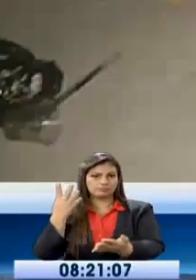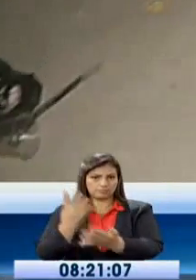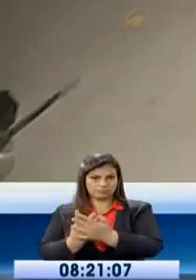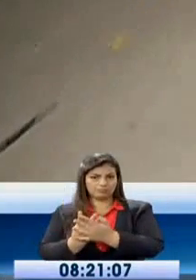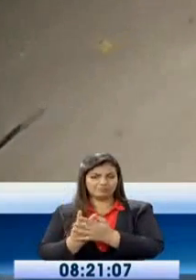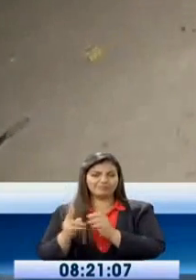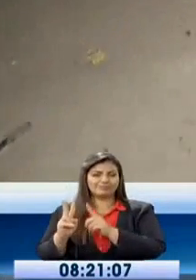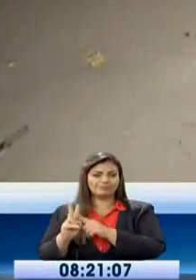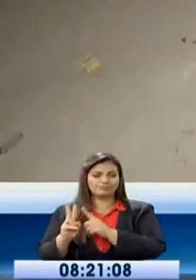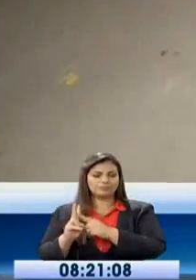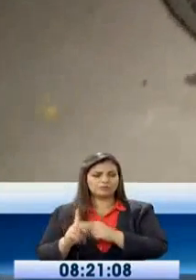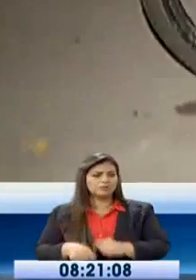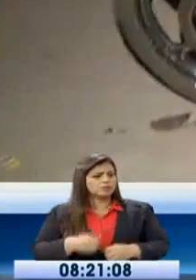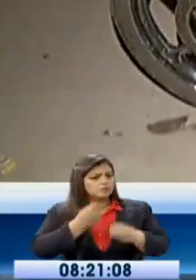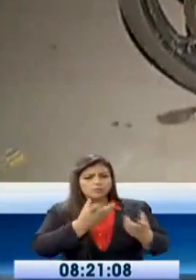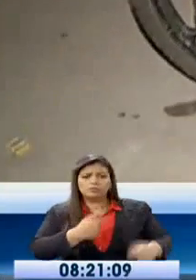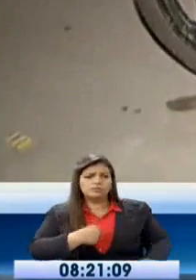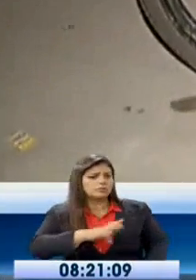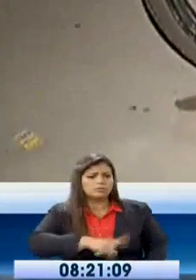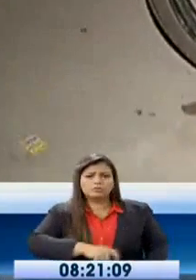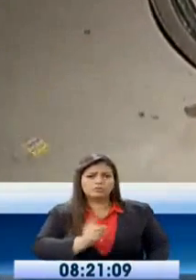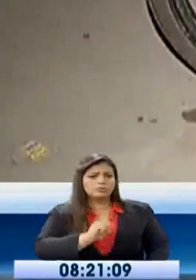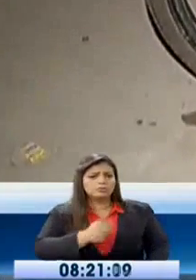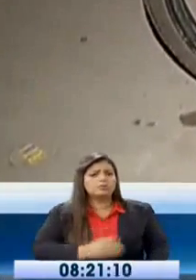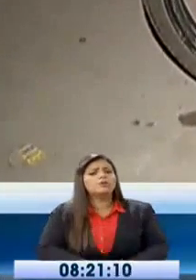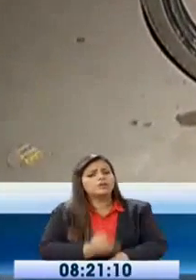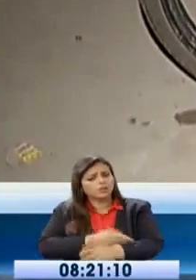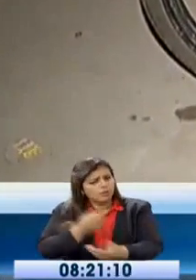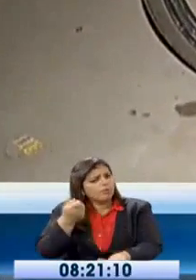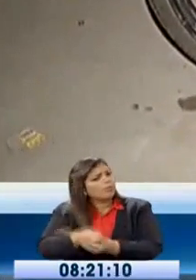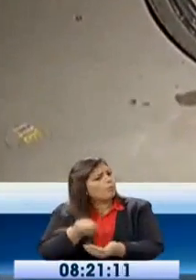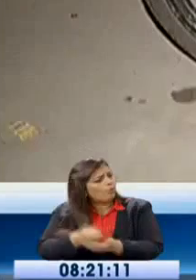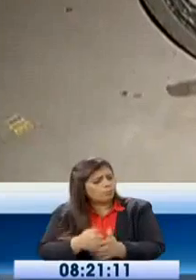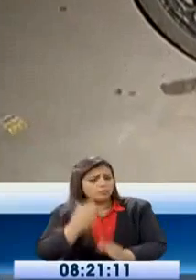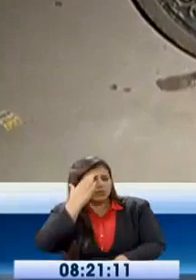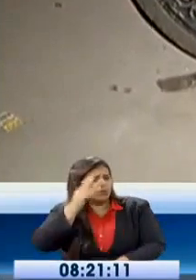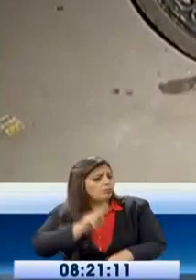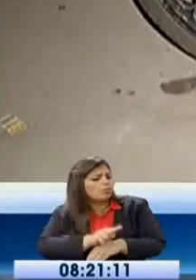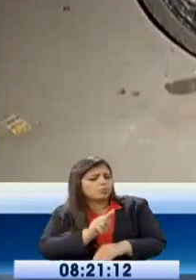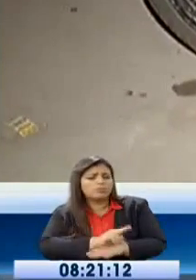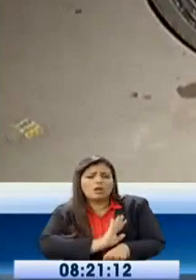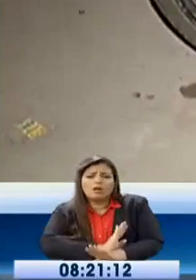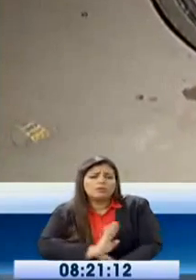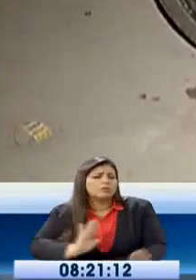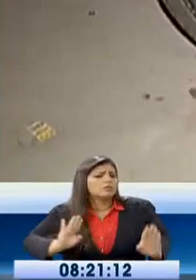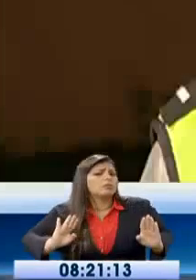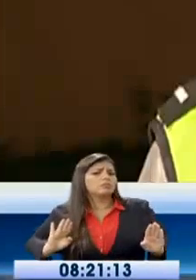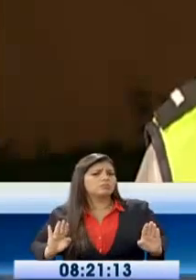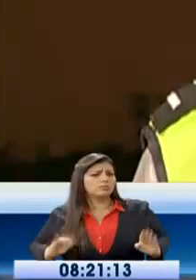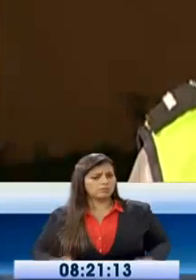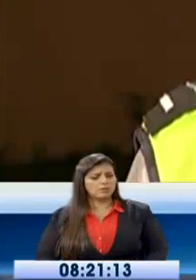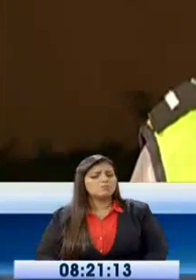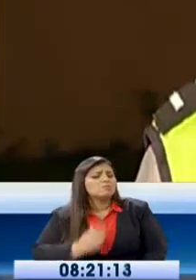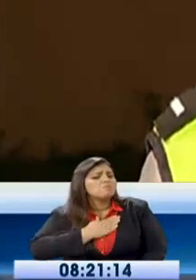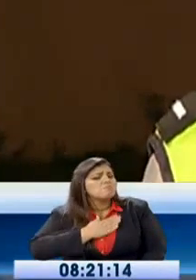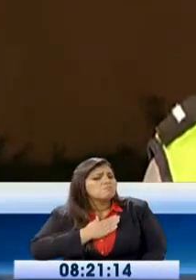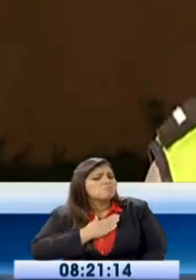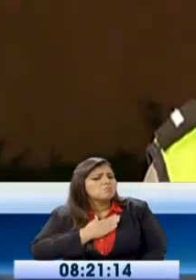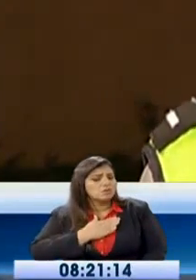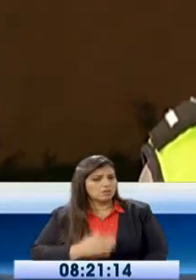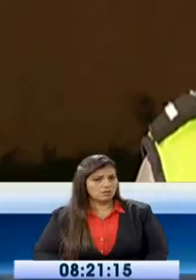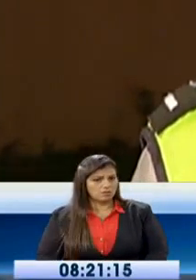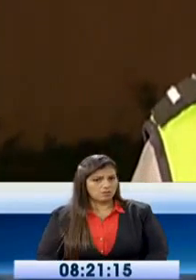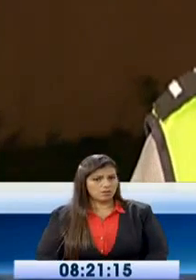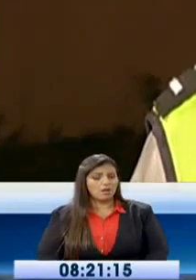vehículo desconociendo su proceder. Un sujeto nos mencionó que la moto que era de él se había